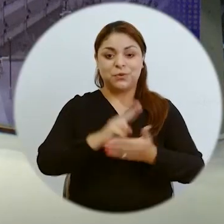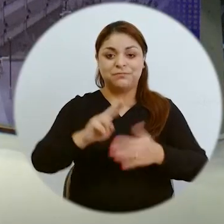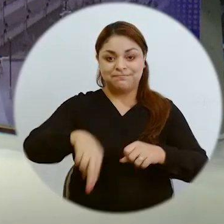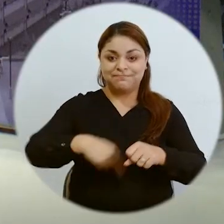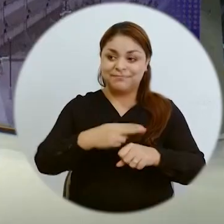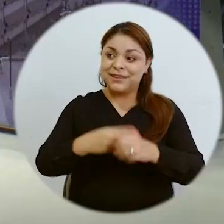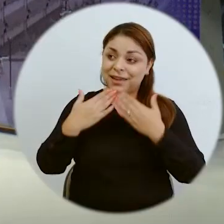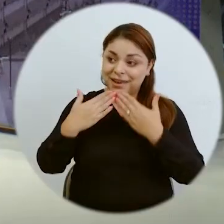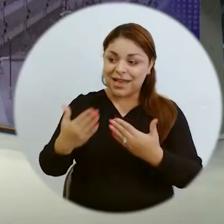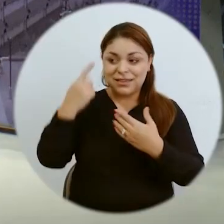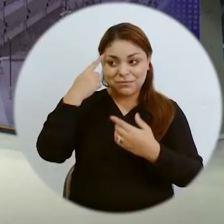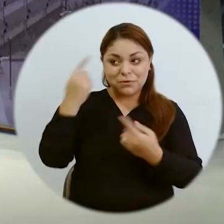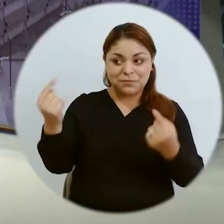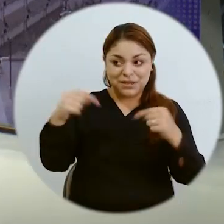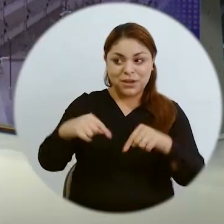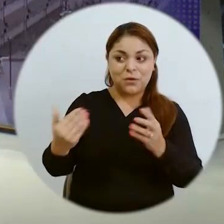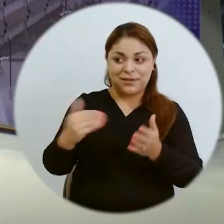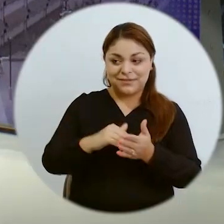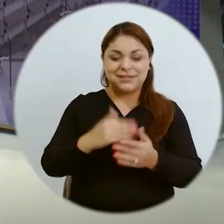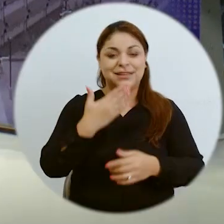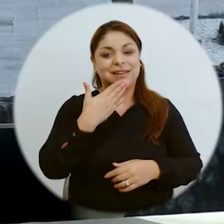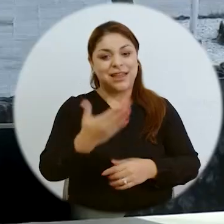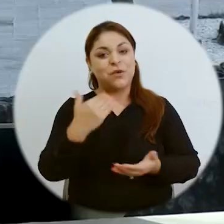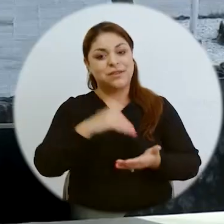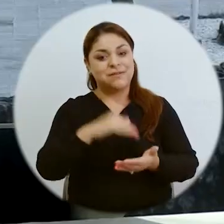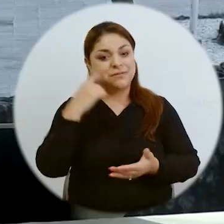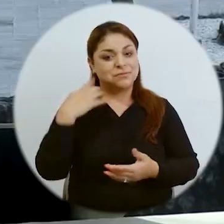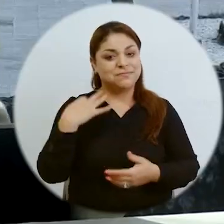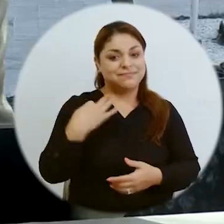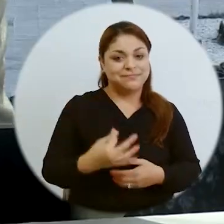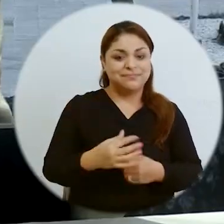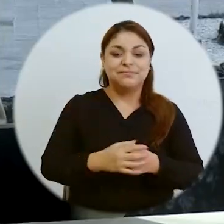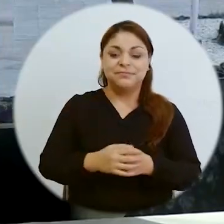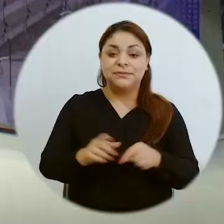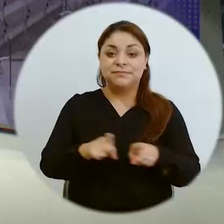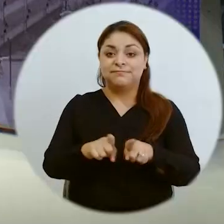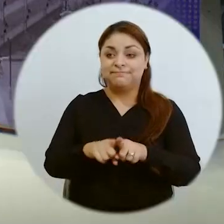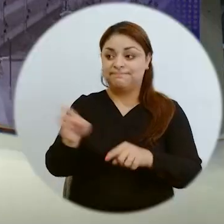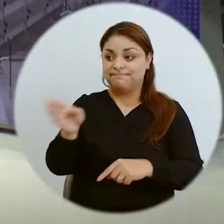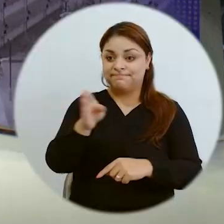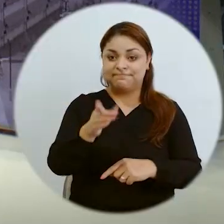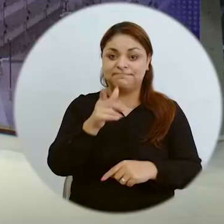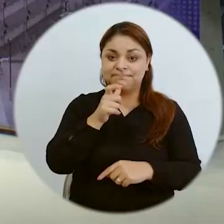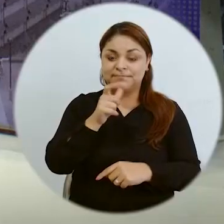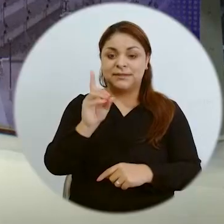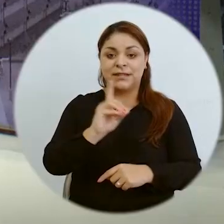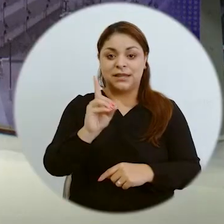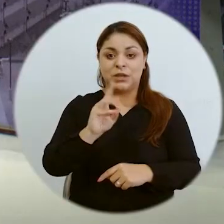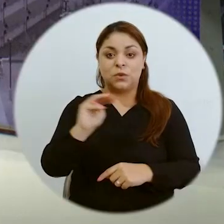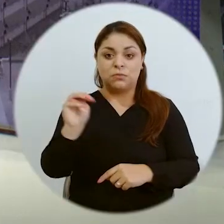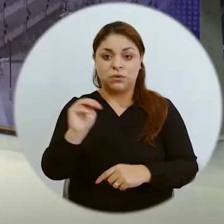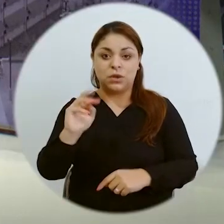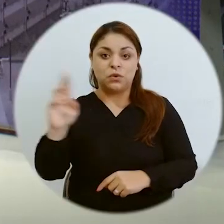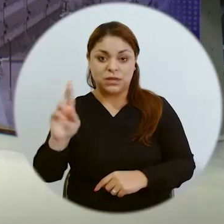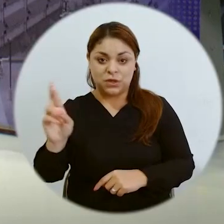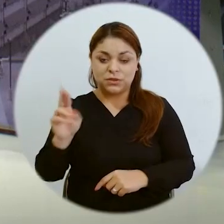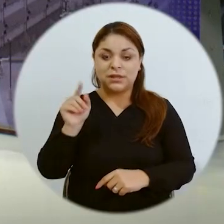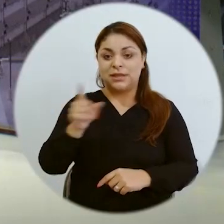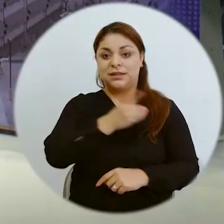la Universidad Nacional. Gracias, don Gustavo, por estar de nuevo en Una Mirada. Gracias una vez más por la invitación. También está con nosotros Danilo